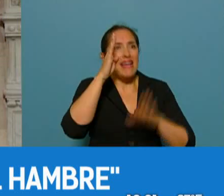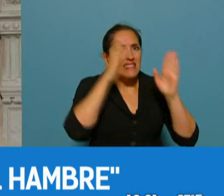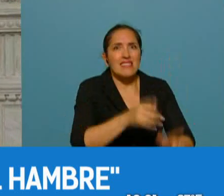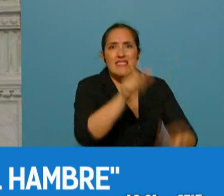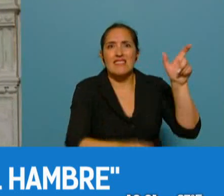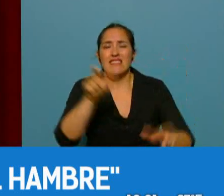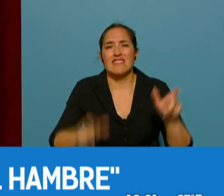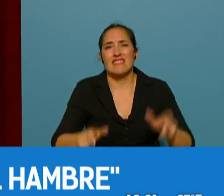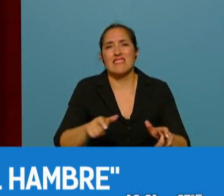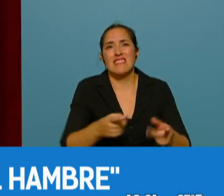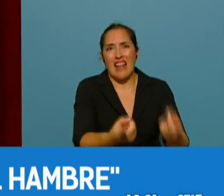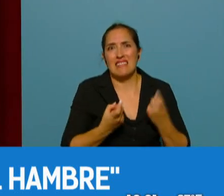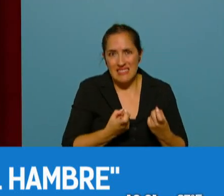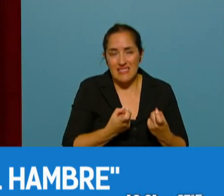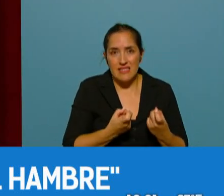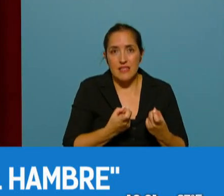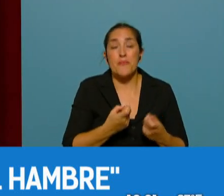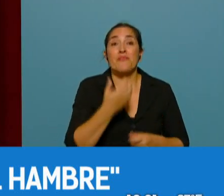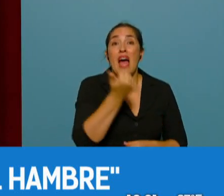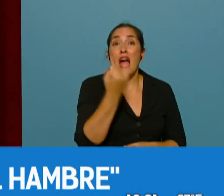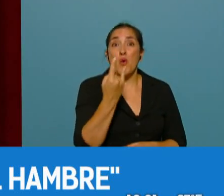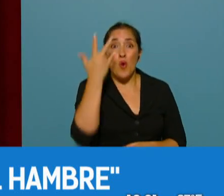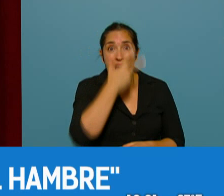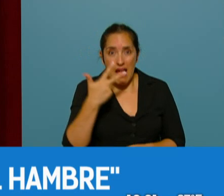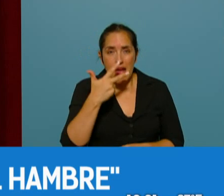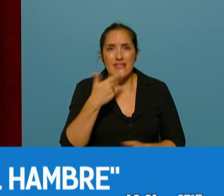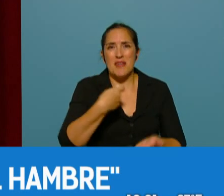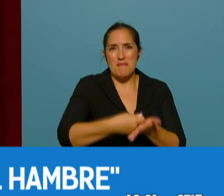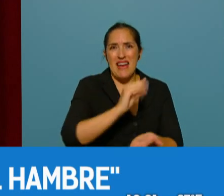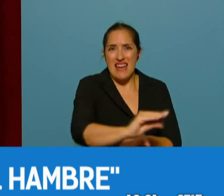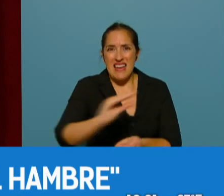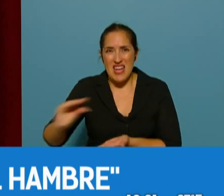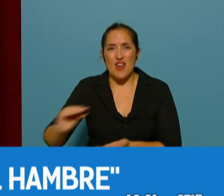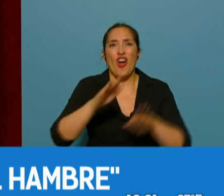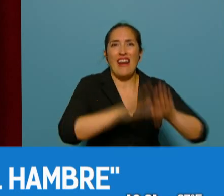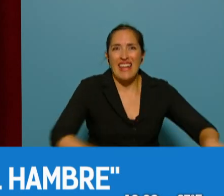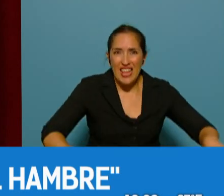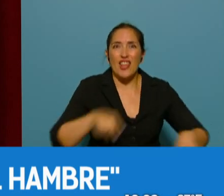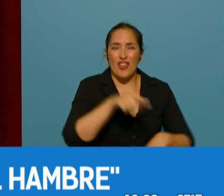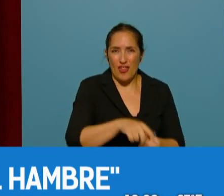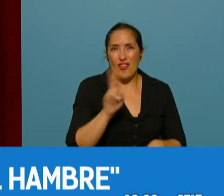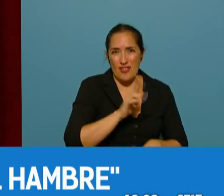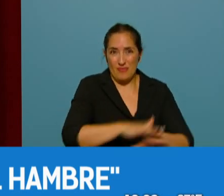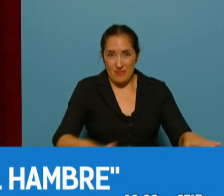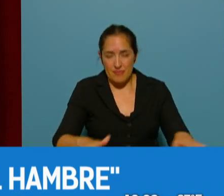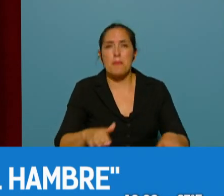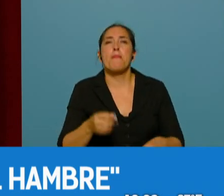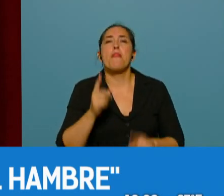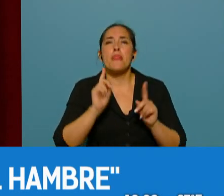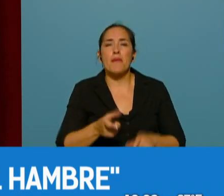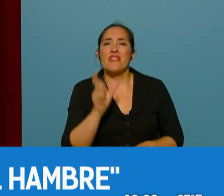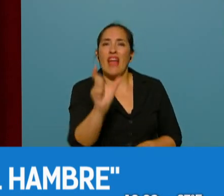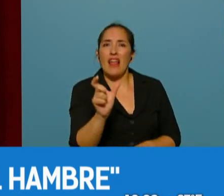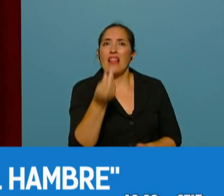más afectada. Ampliamos la AUH a una parte importante de las niñas y los niños. Reforzamos la